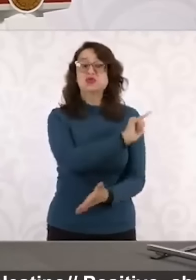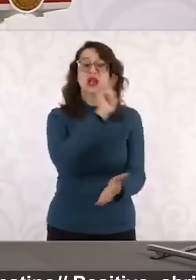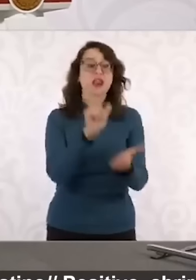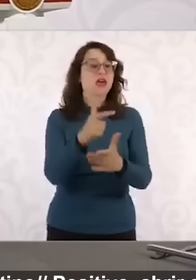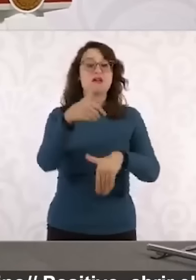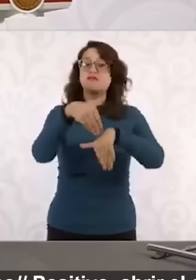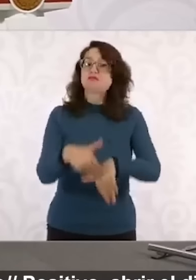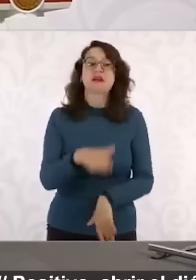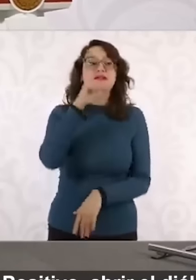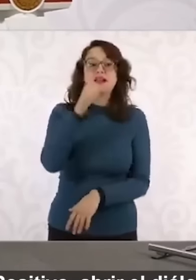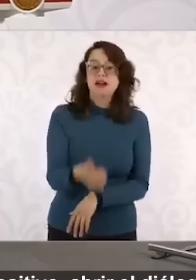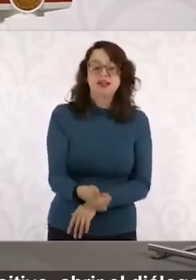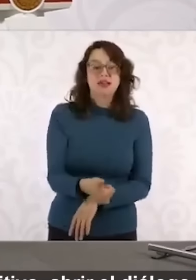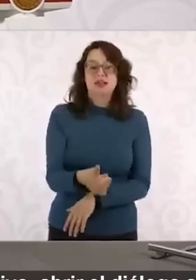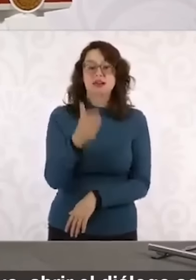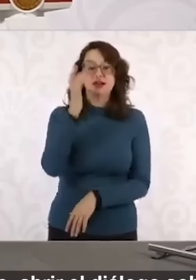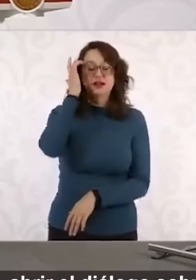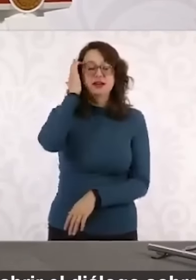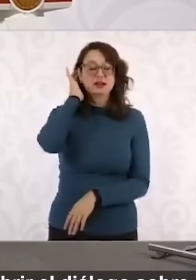ley,